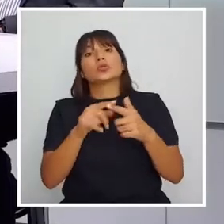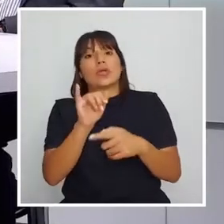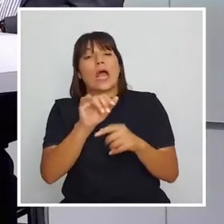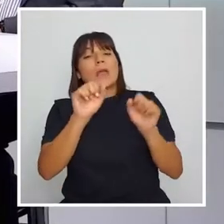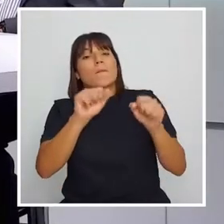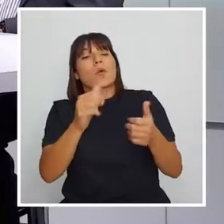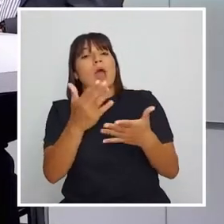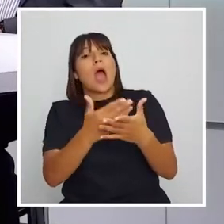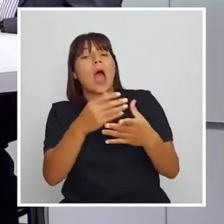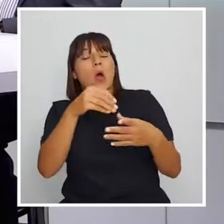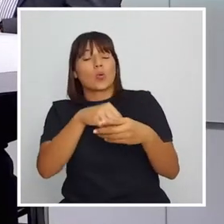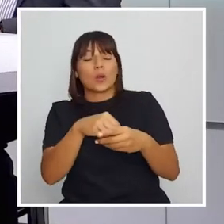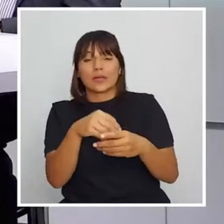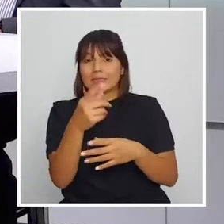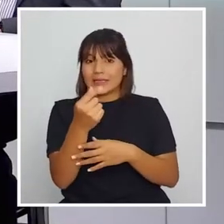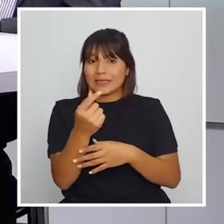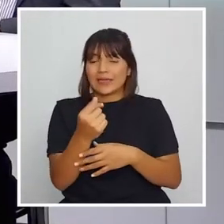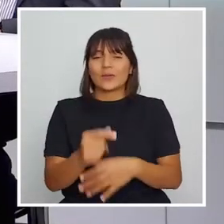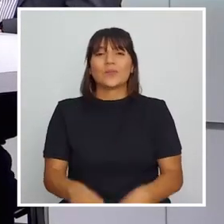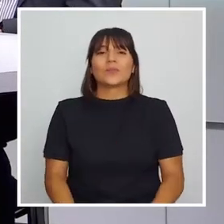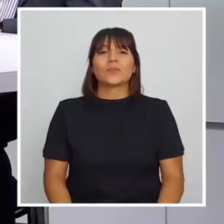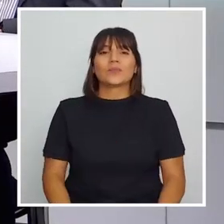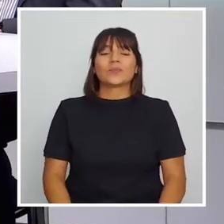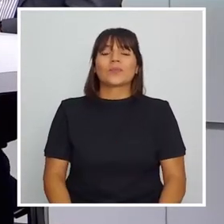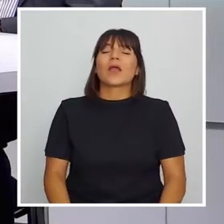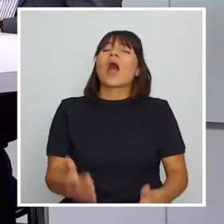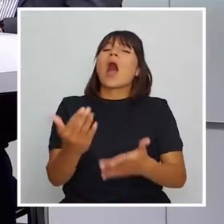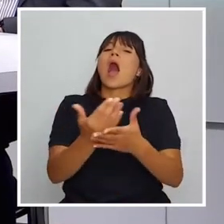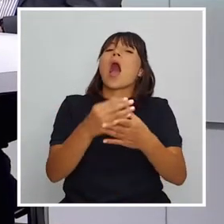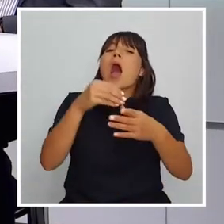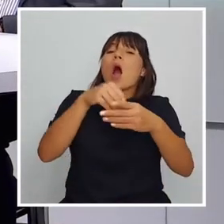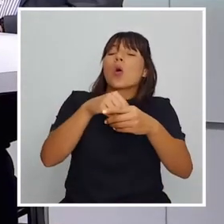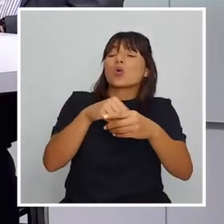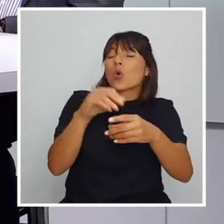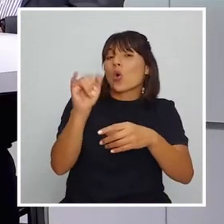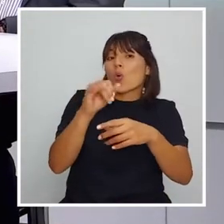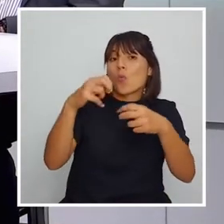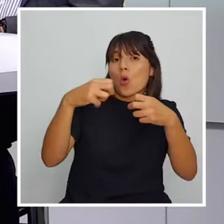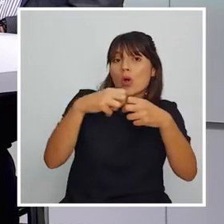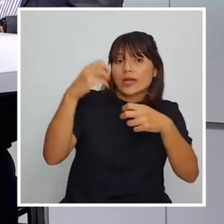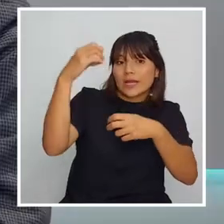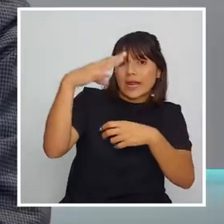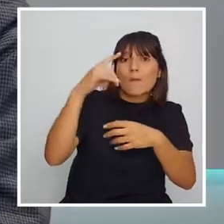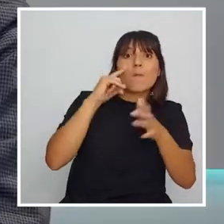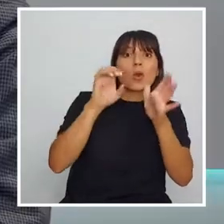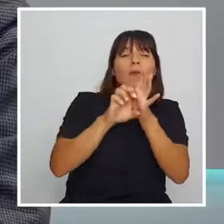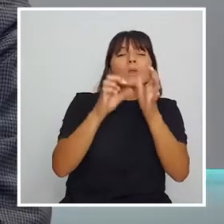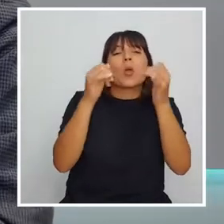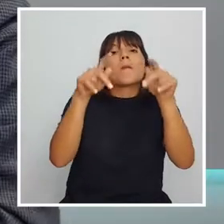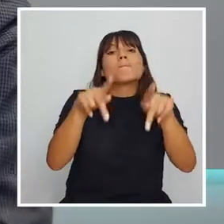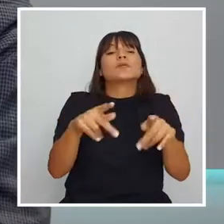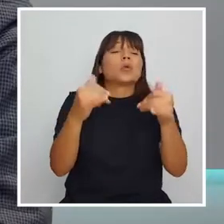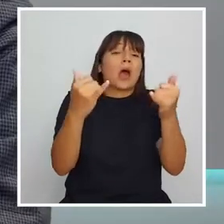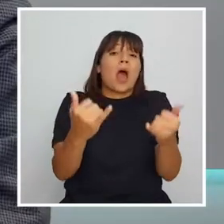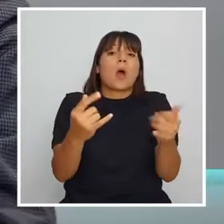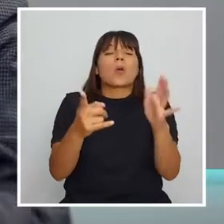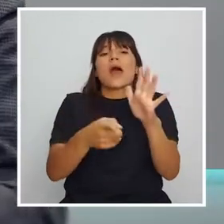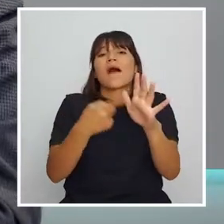ahorrar una plata. Ahorros con energía, por ejemplo, la gente hoy en día a veces